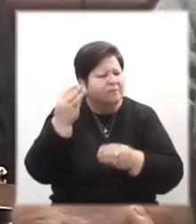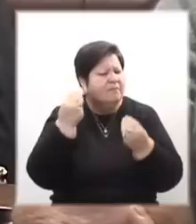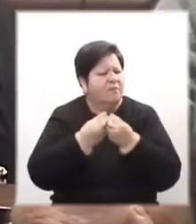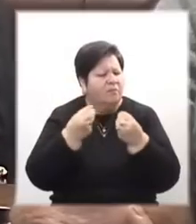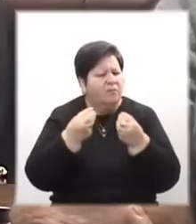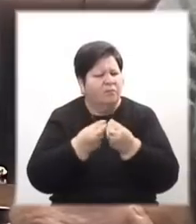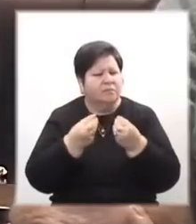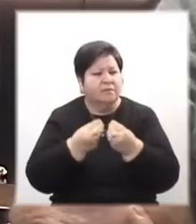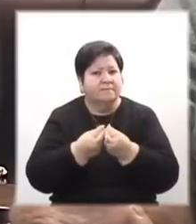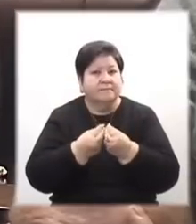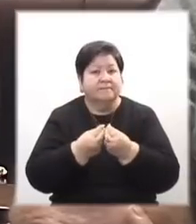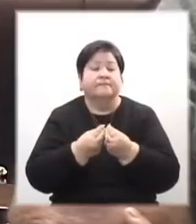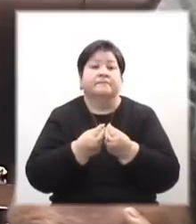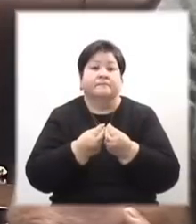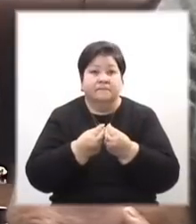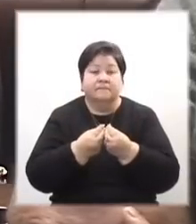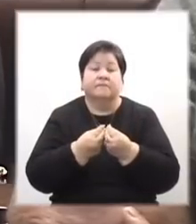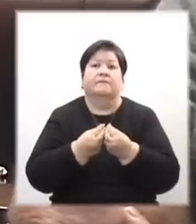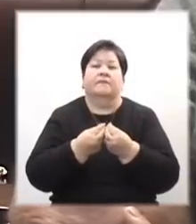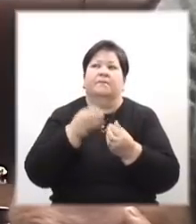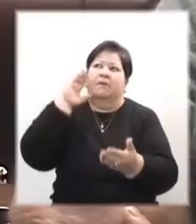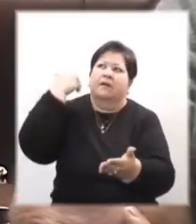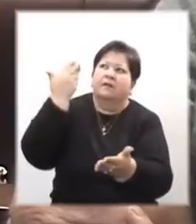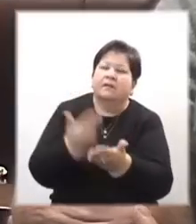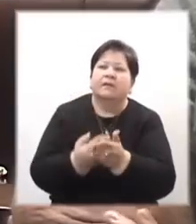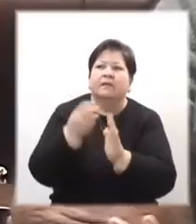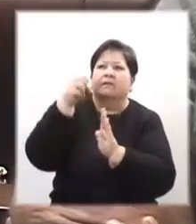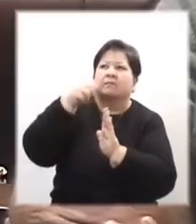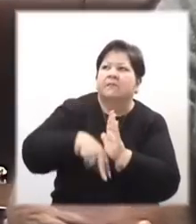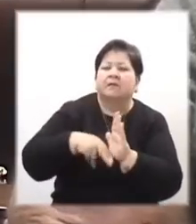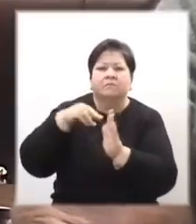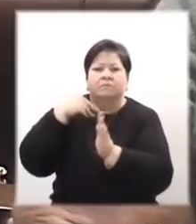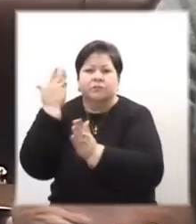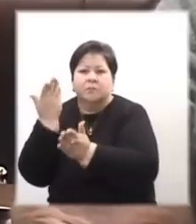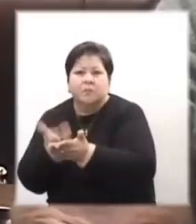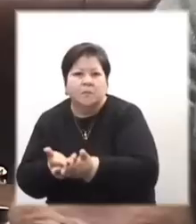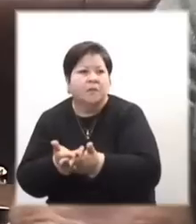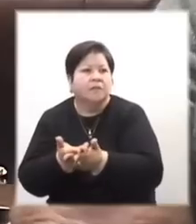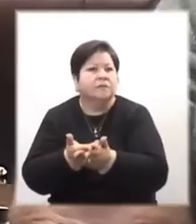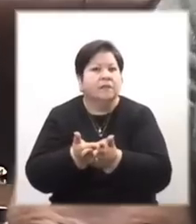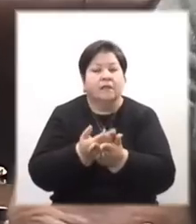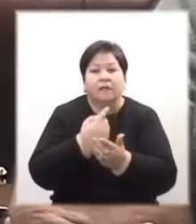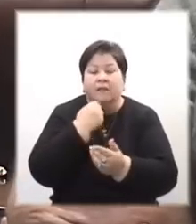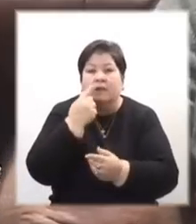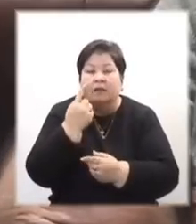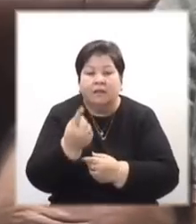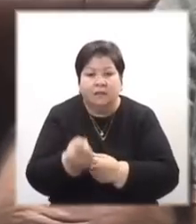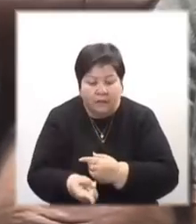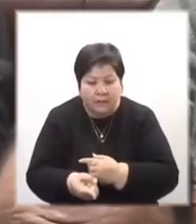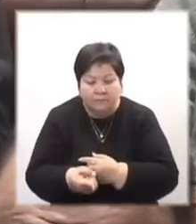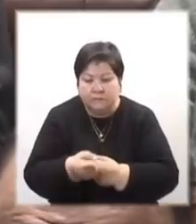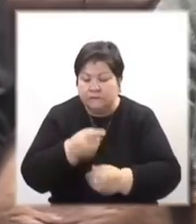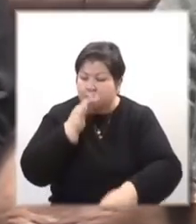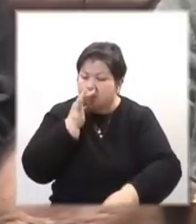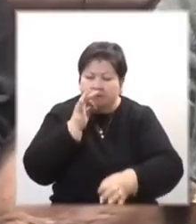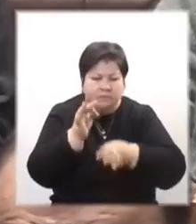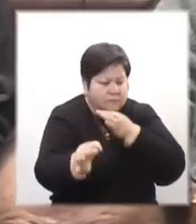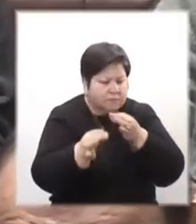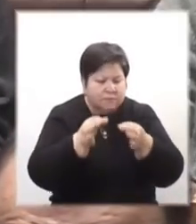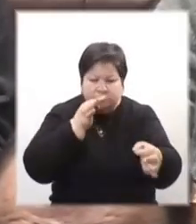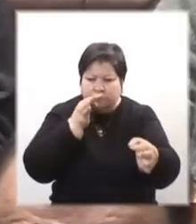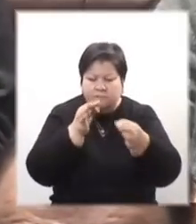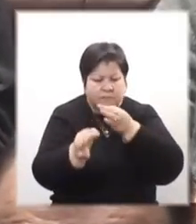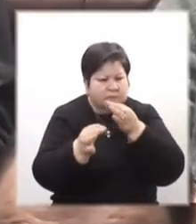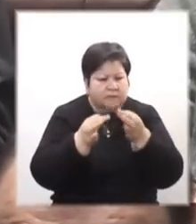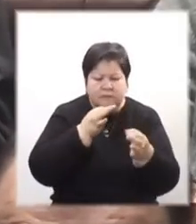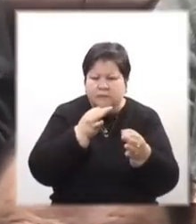salir a plantear planes, a plantear propuestas y luego tener que salir a desdecirse o a tener que explicar algunas de sus